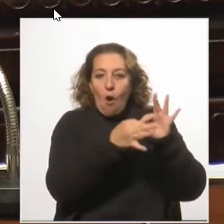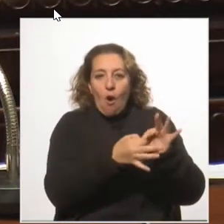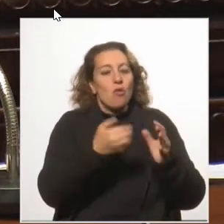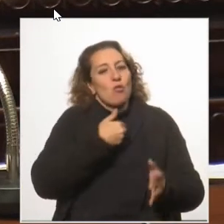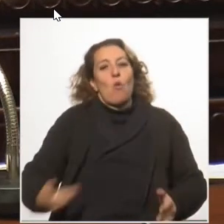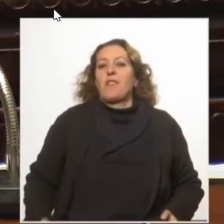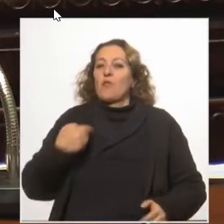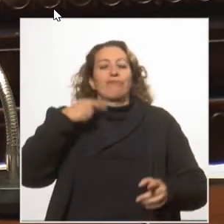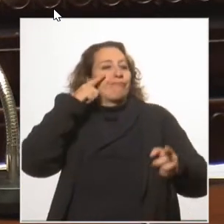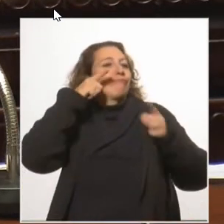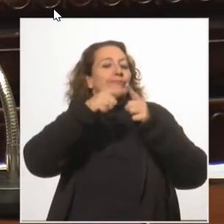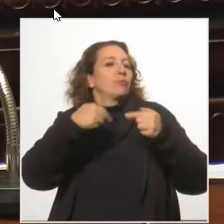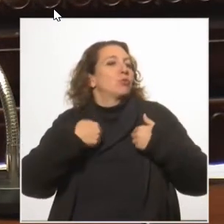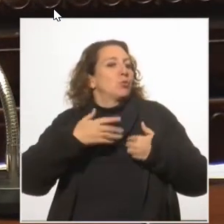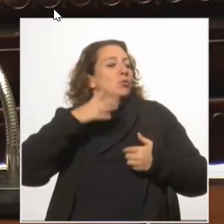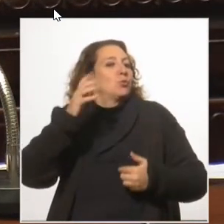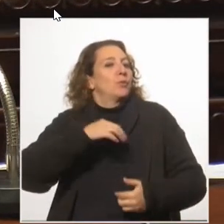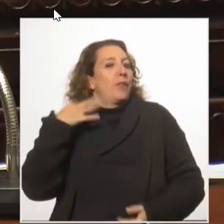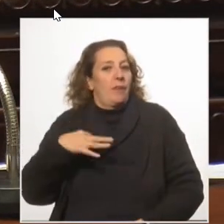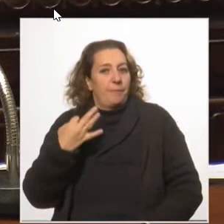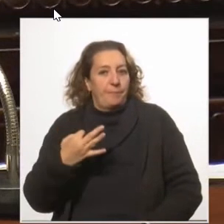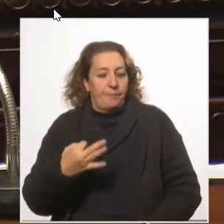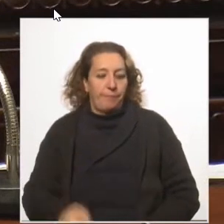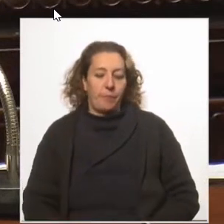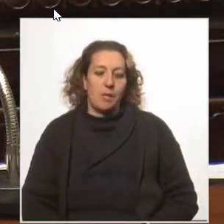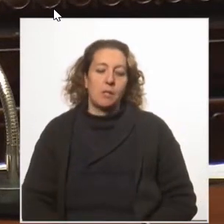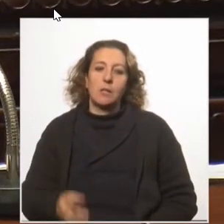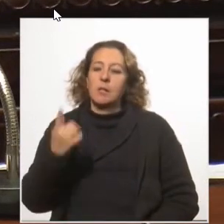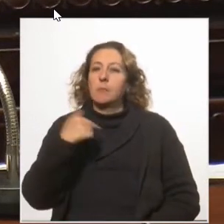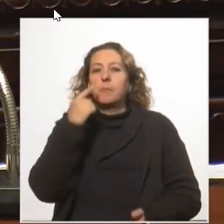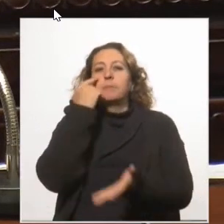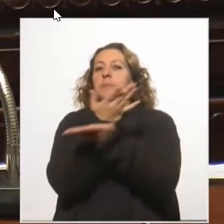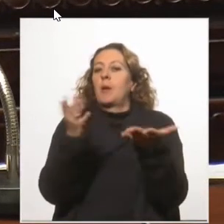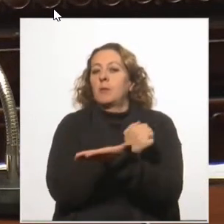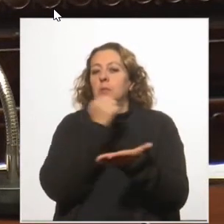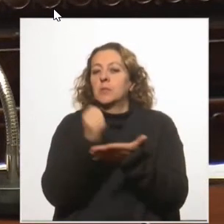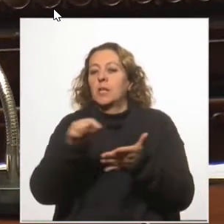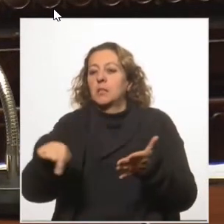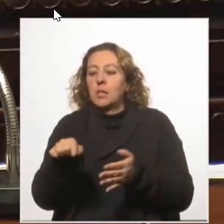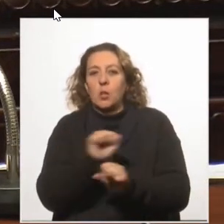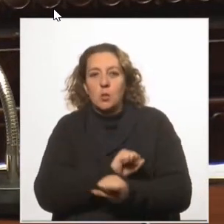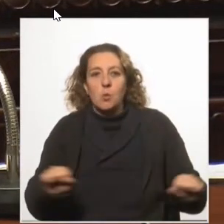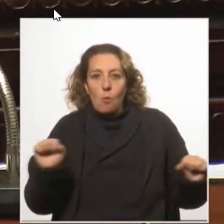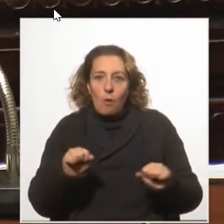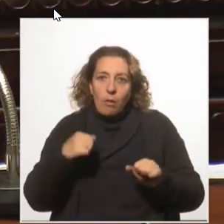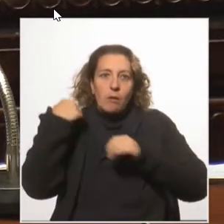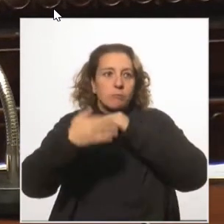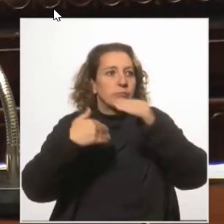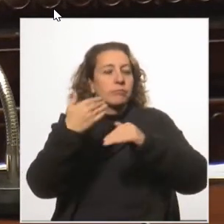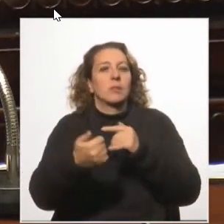destino. Para mostrar hasta dónde se puede llegar cuando, obedeciendo a